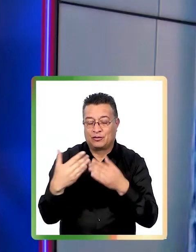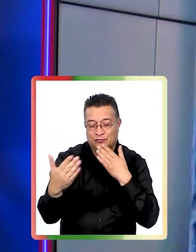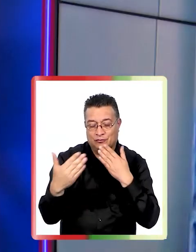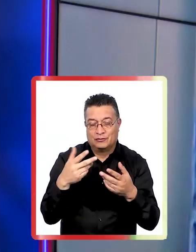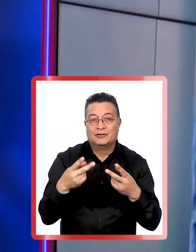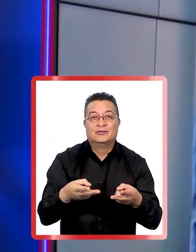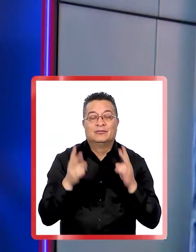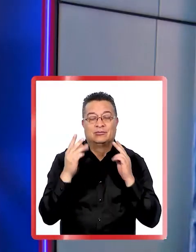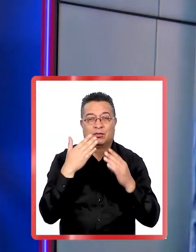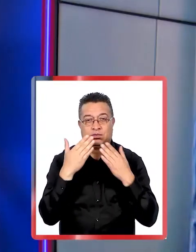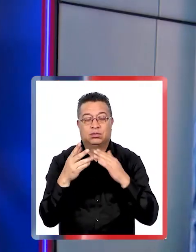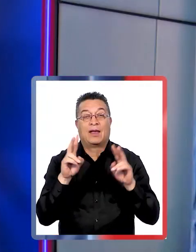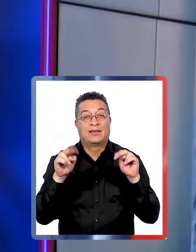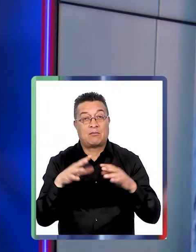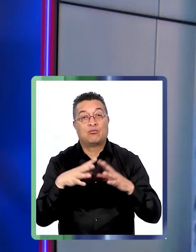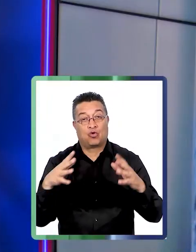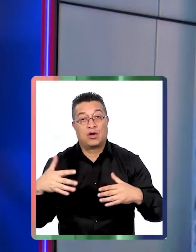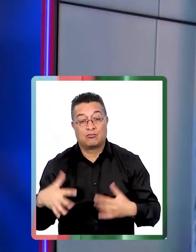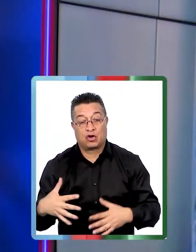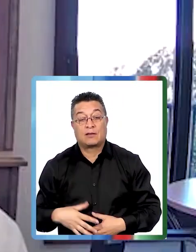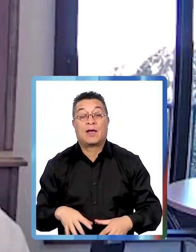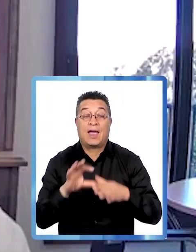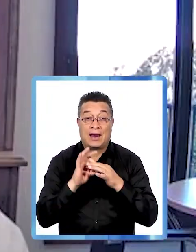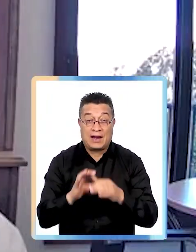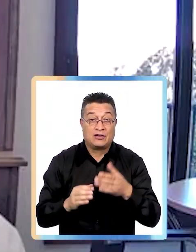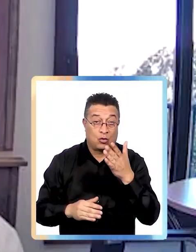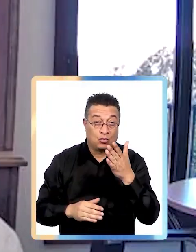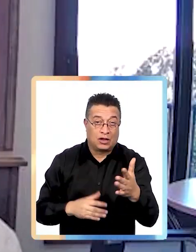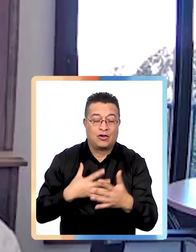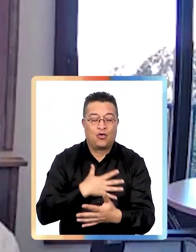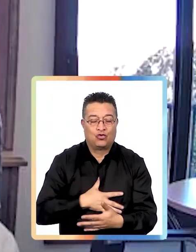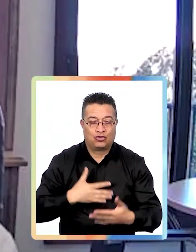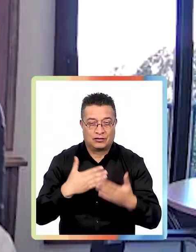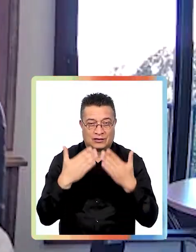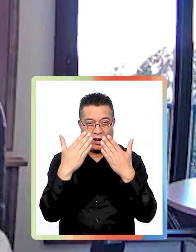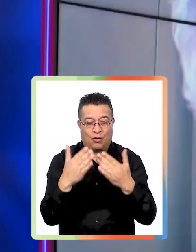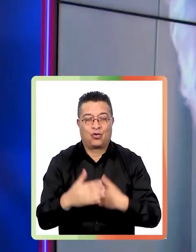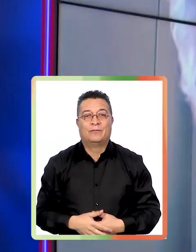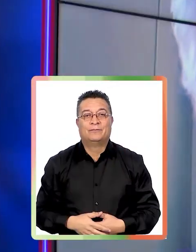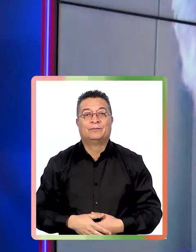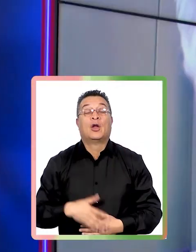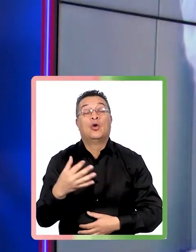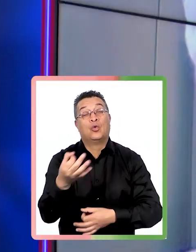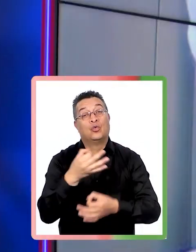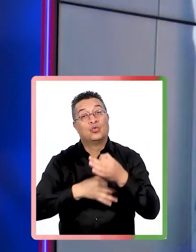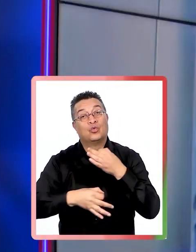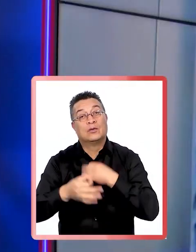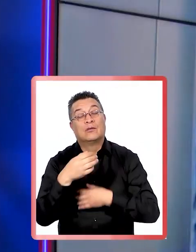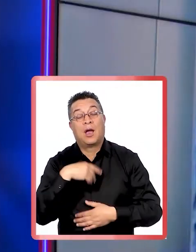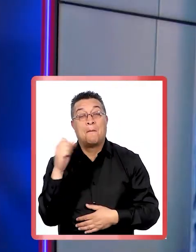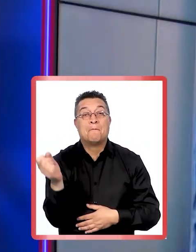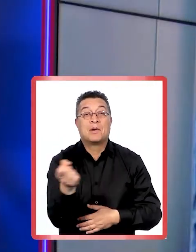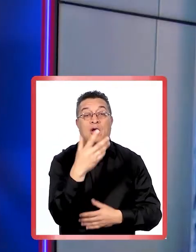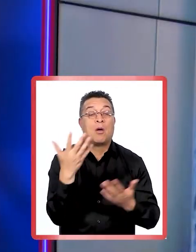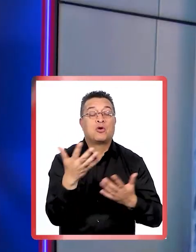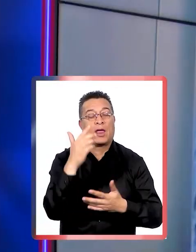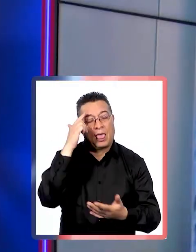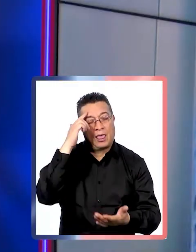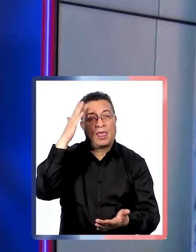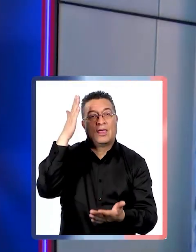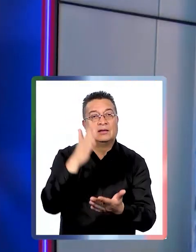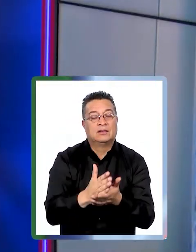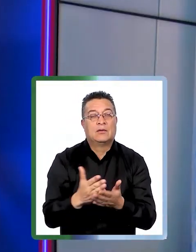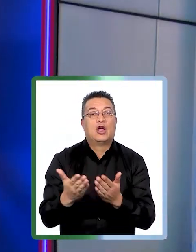su tiempo y sobre todo para conversar un tema tan importante. Gracias a ustedes, gusto de saludarte. Cuéntenos, por favor, doctor, primero, ¿por qué